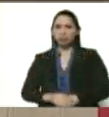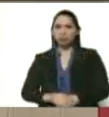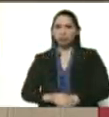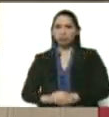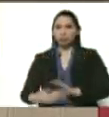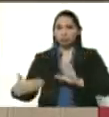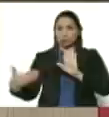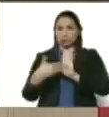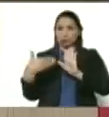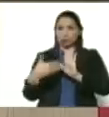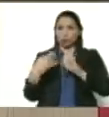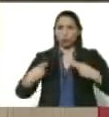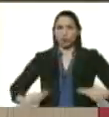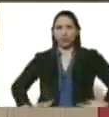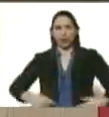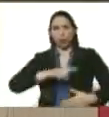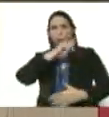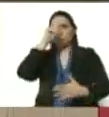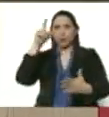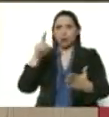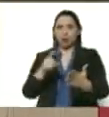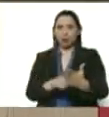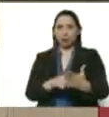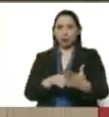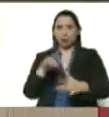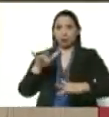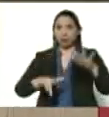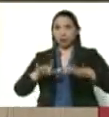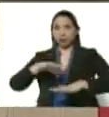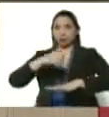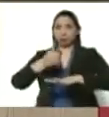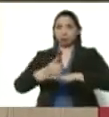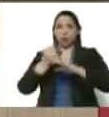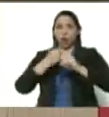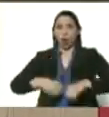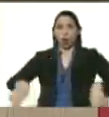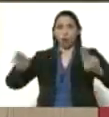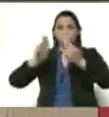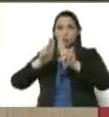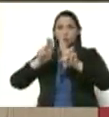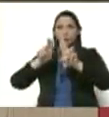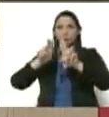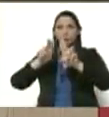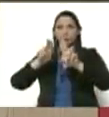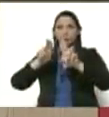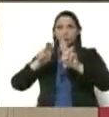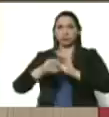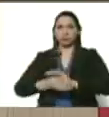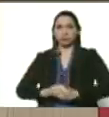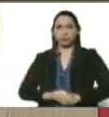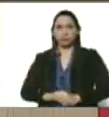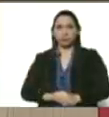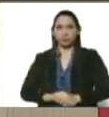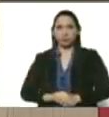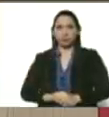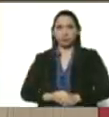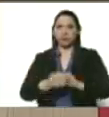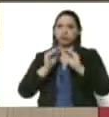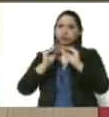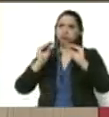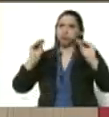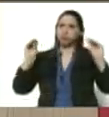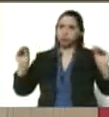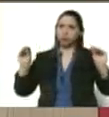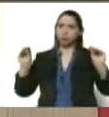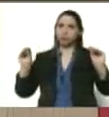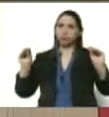amenaza a la humanidad entera, el secretario general de las Naciones Unidas Antonio Guterres, hizo un llamado